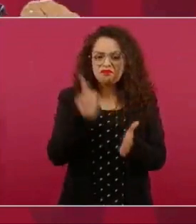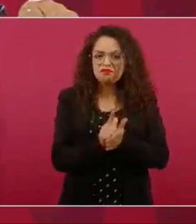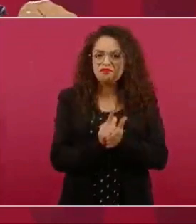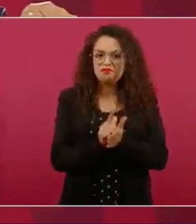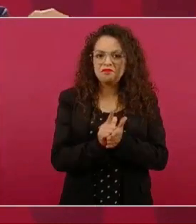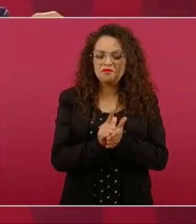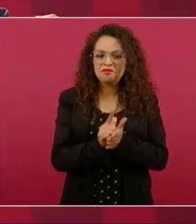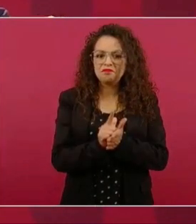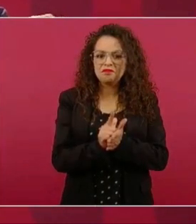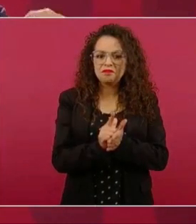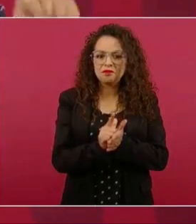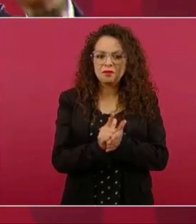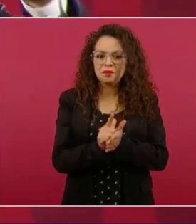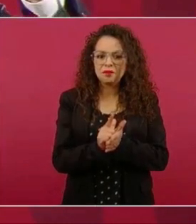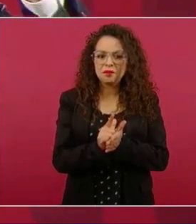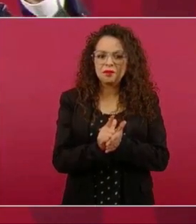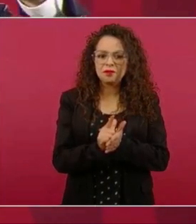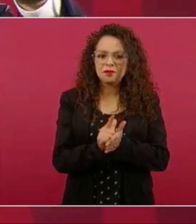porque